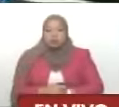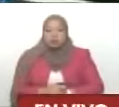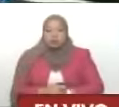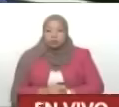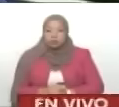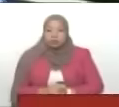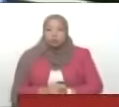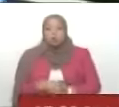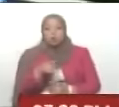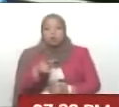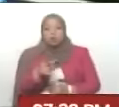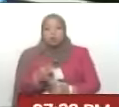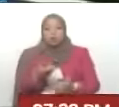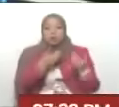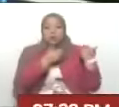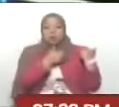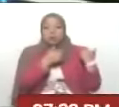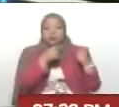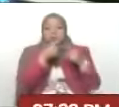Esto representa el